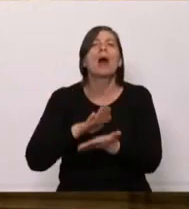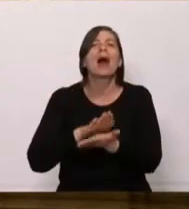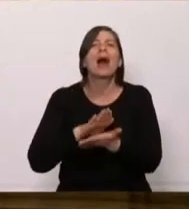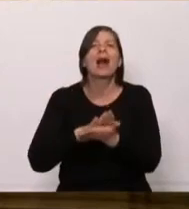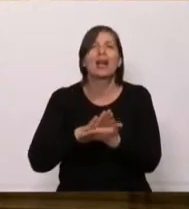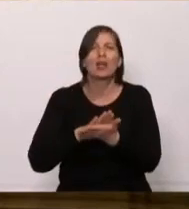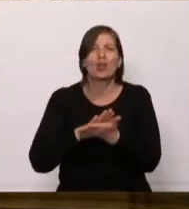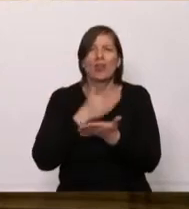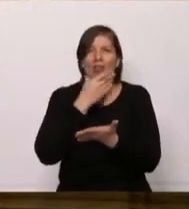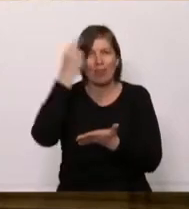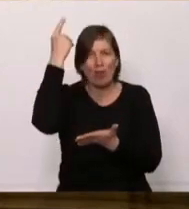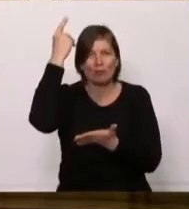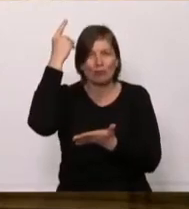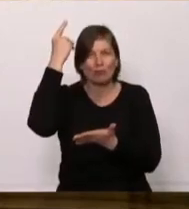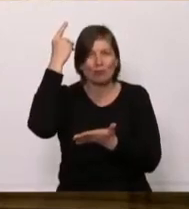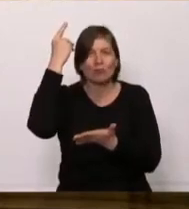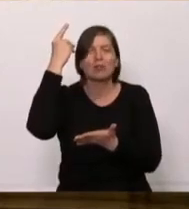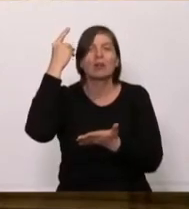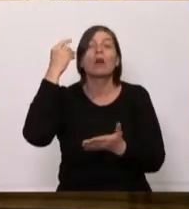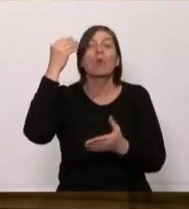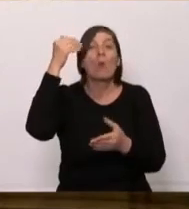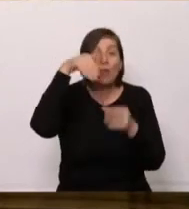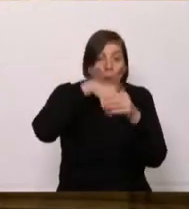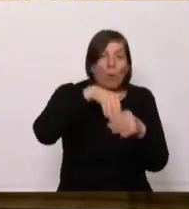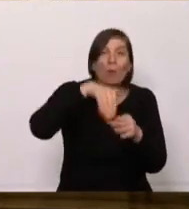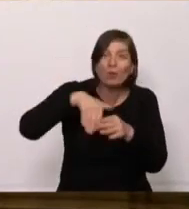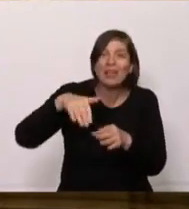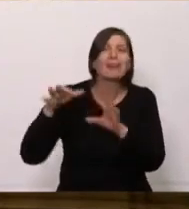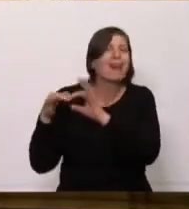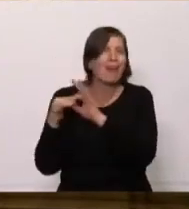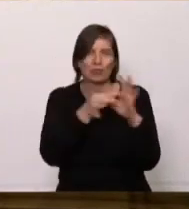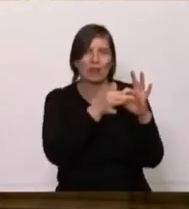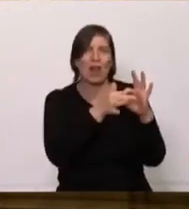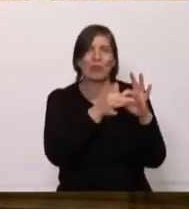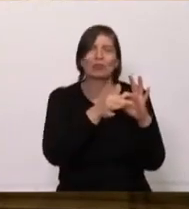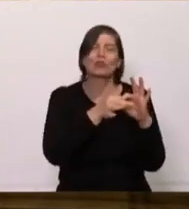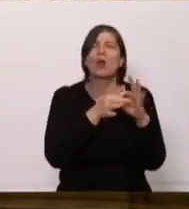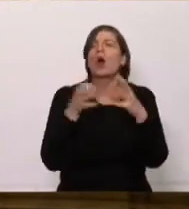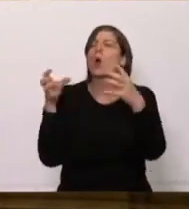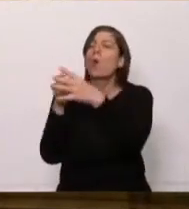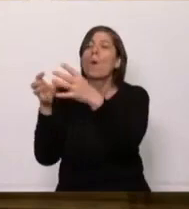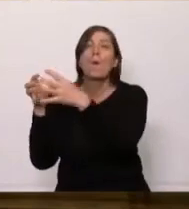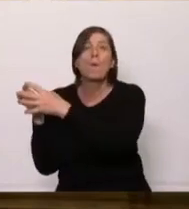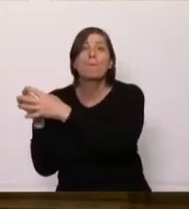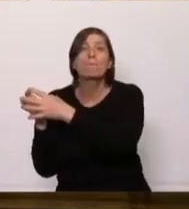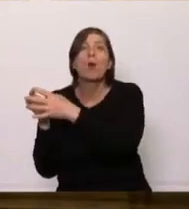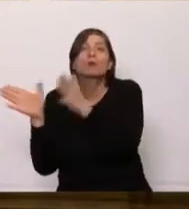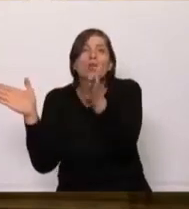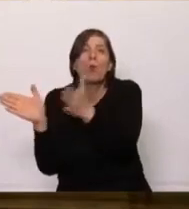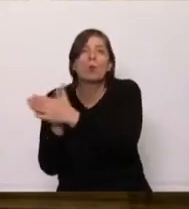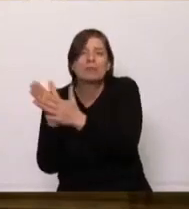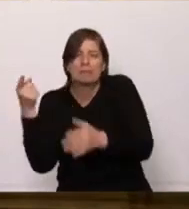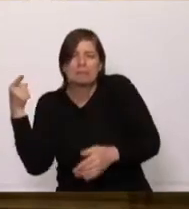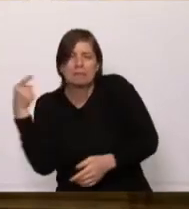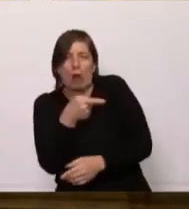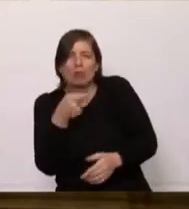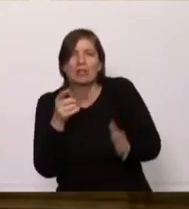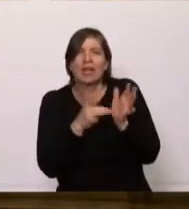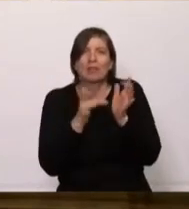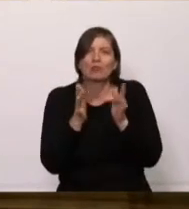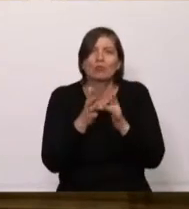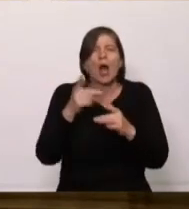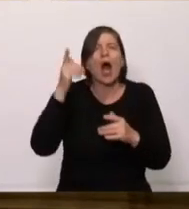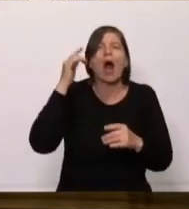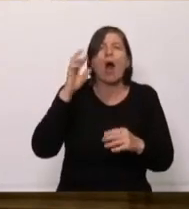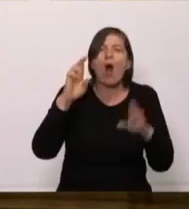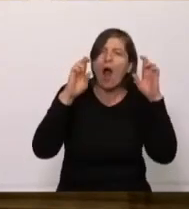del cuarto oscuro. Termino entonces. Fariseos y herodianos hoy se juntan para hacer daño.